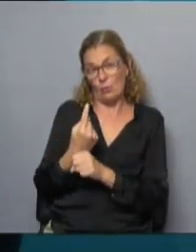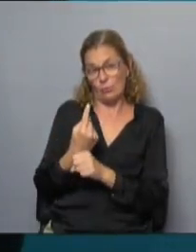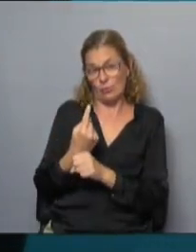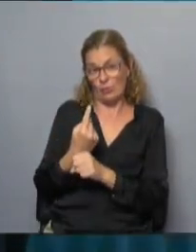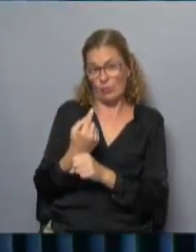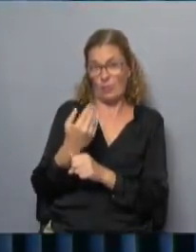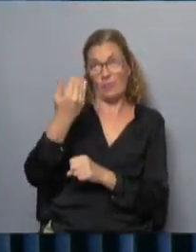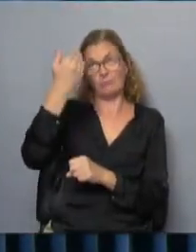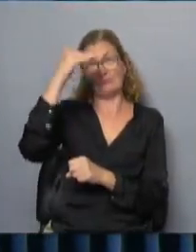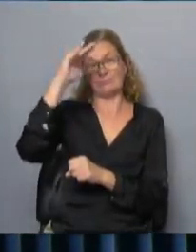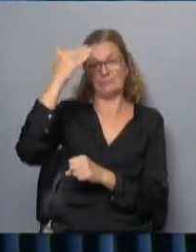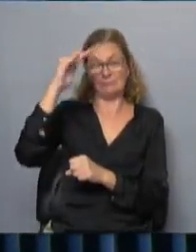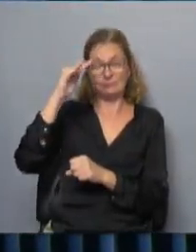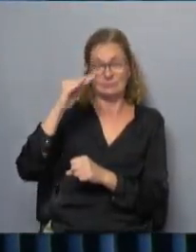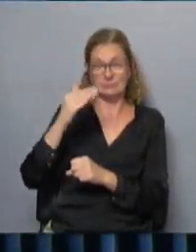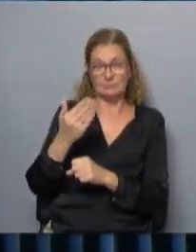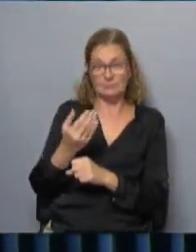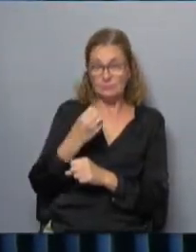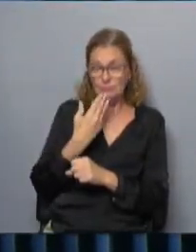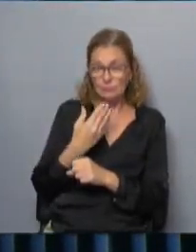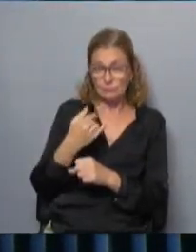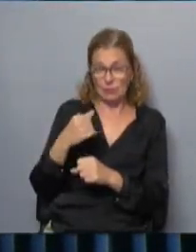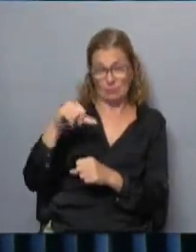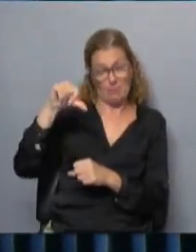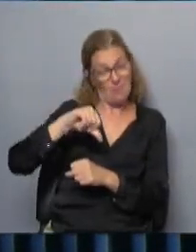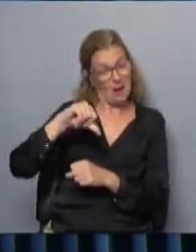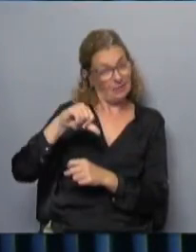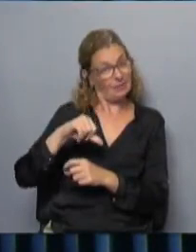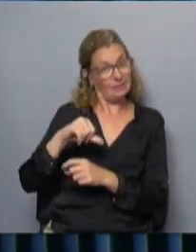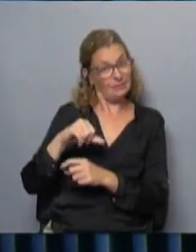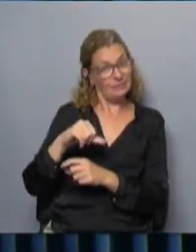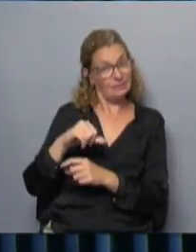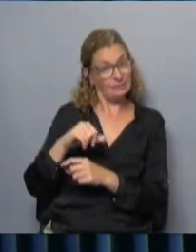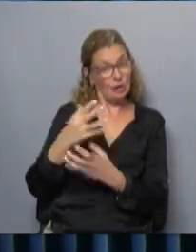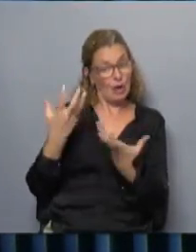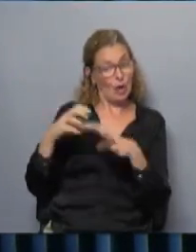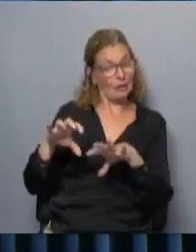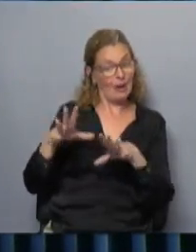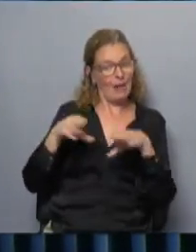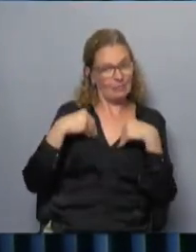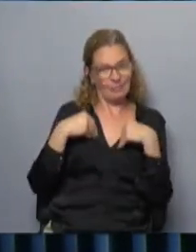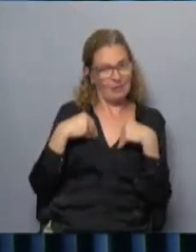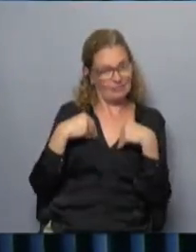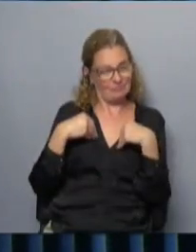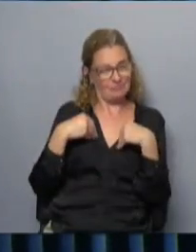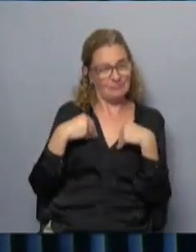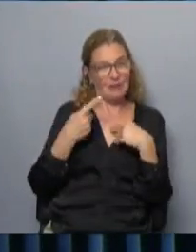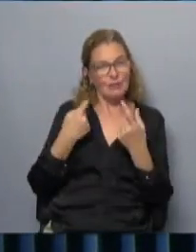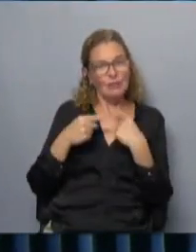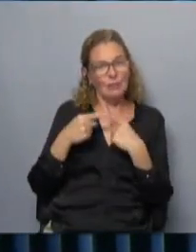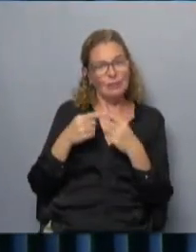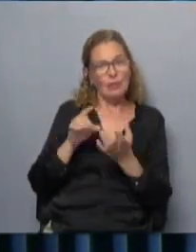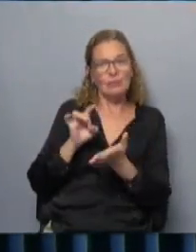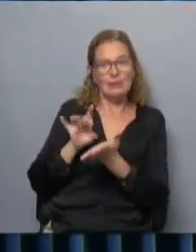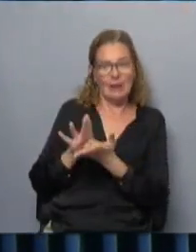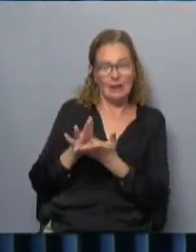ego considerable ponerle bueno las derrotas no las quiere aceptar del todo el re cuando uno echa